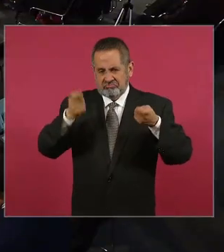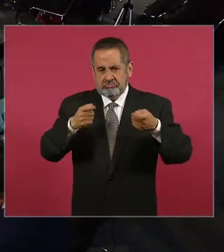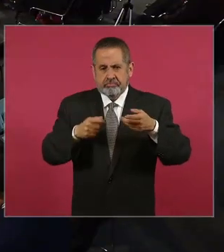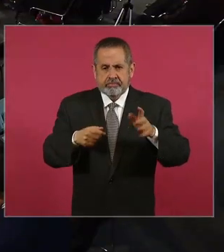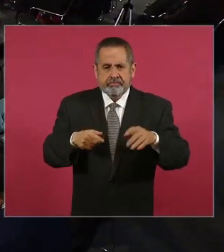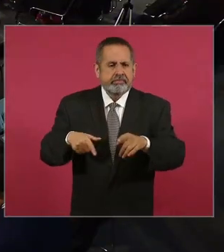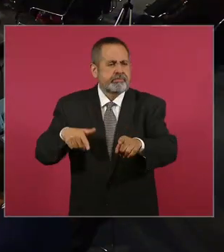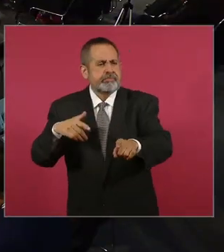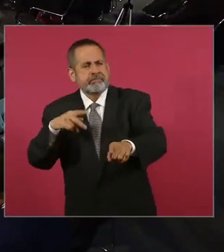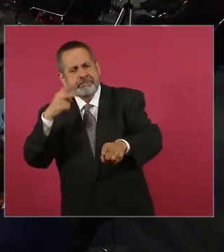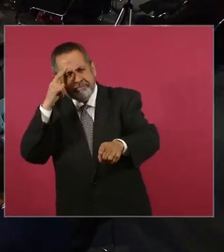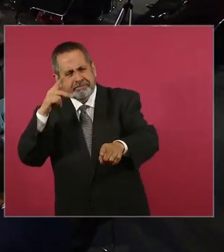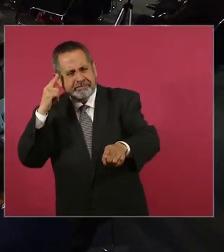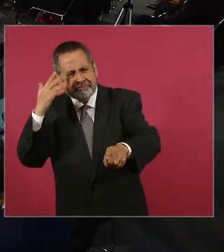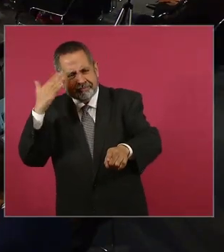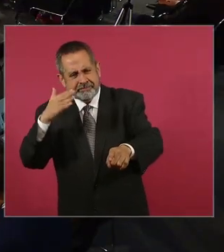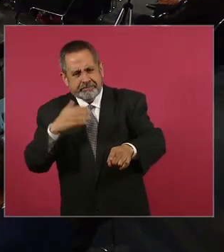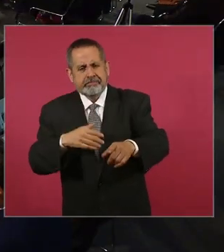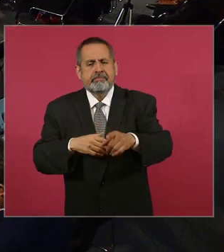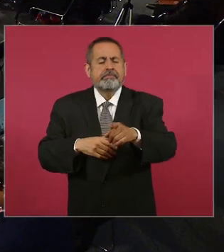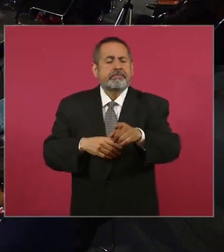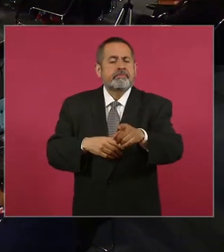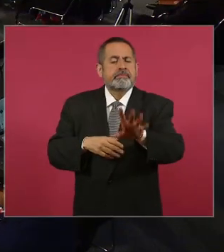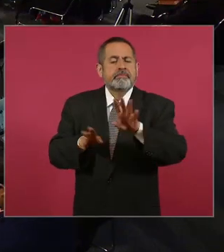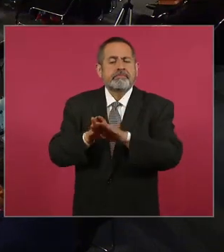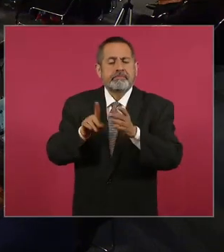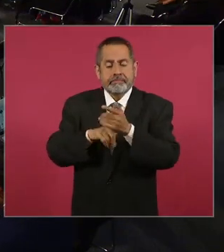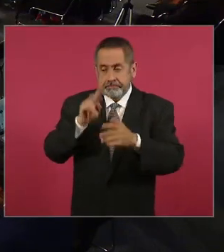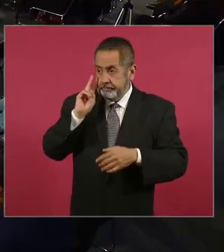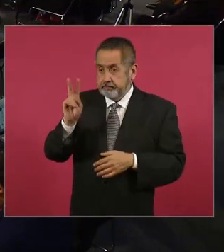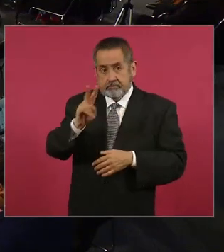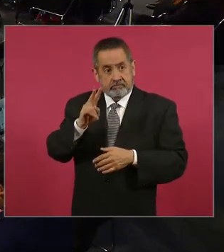Entonces, mira lo que hemos logrado.